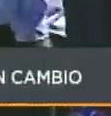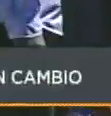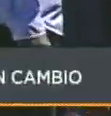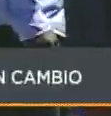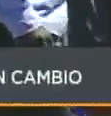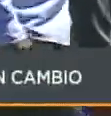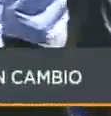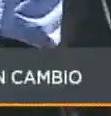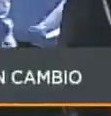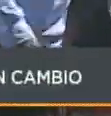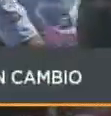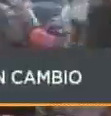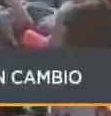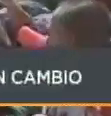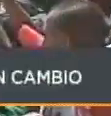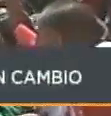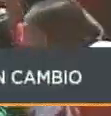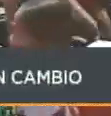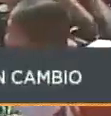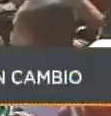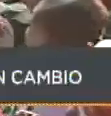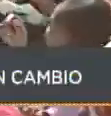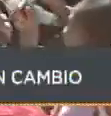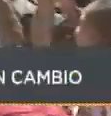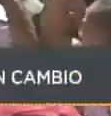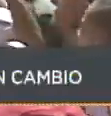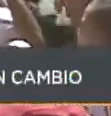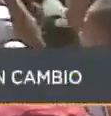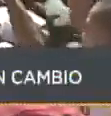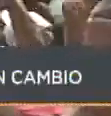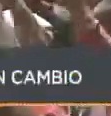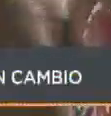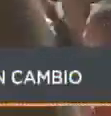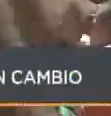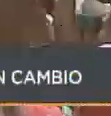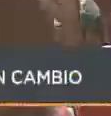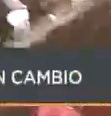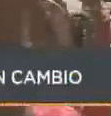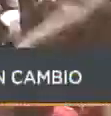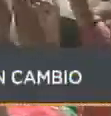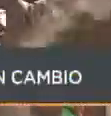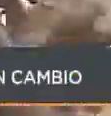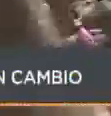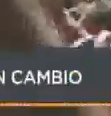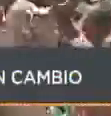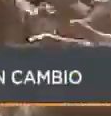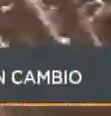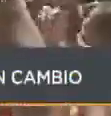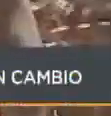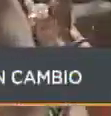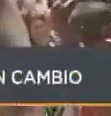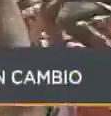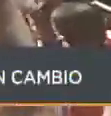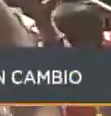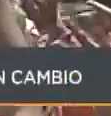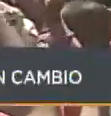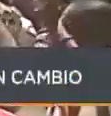Mi saludo a todos. Saludo de amor, ¿vale? Aquí cerca, bien cerca de ustedes.